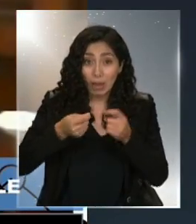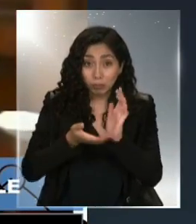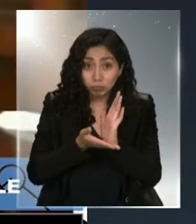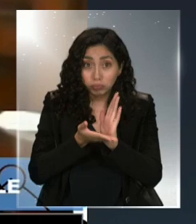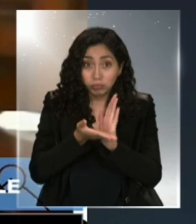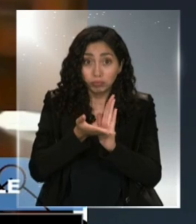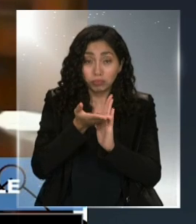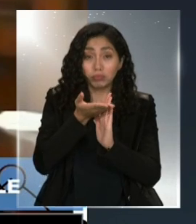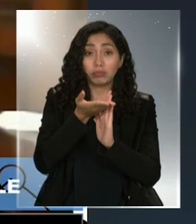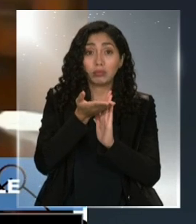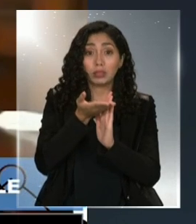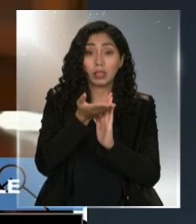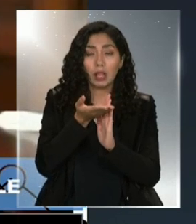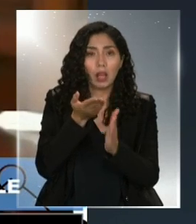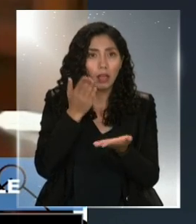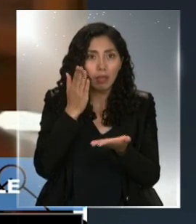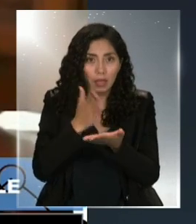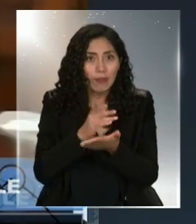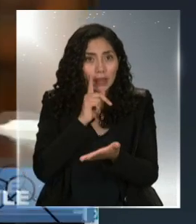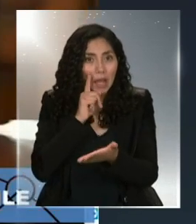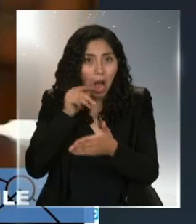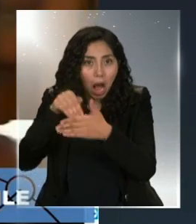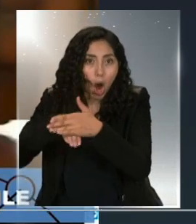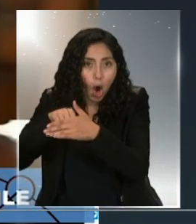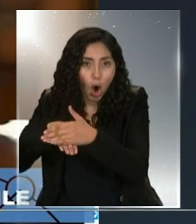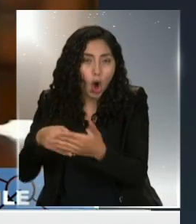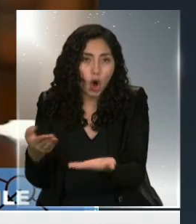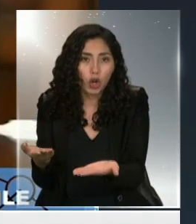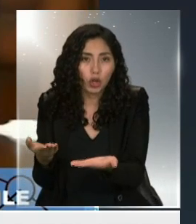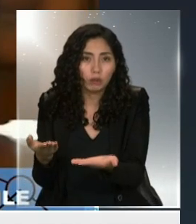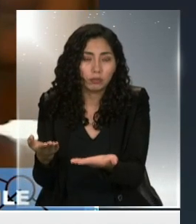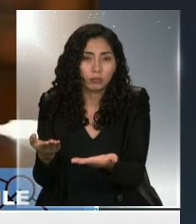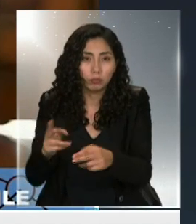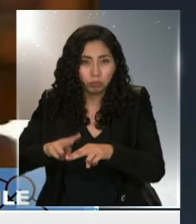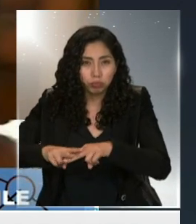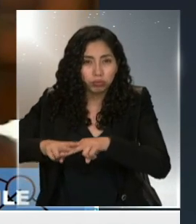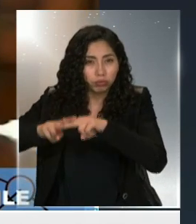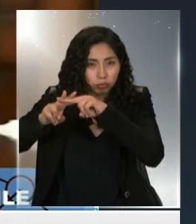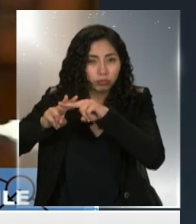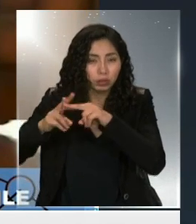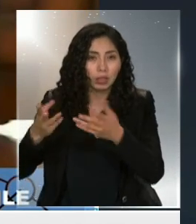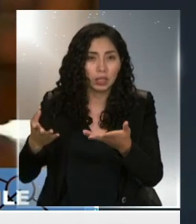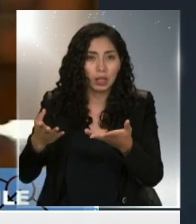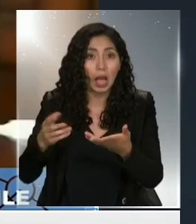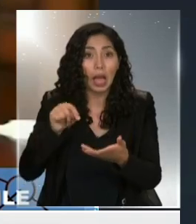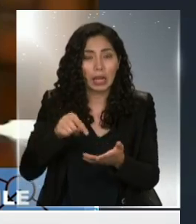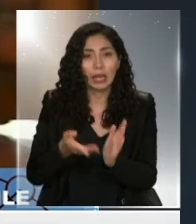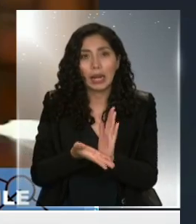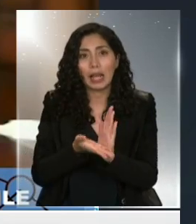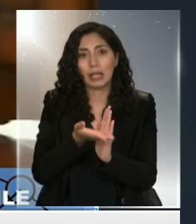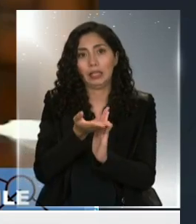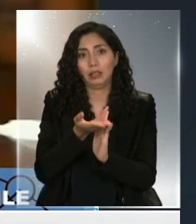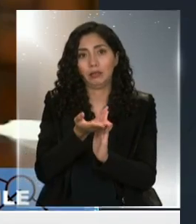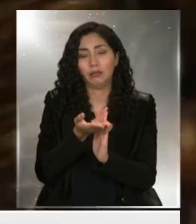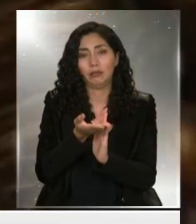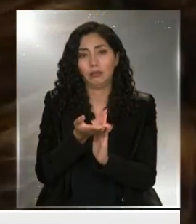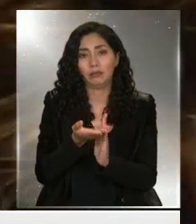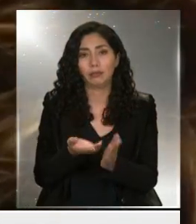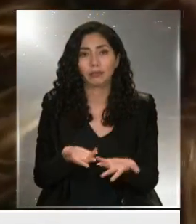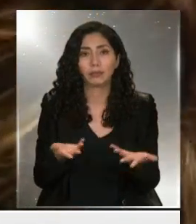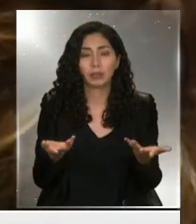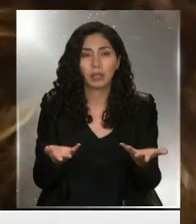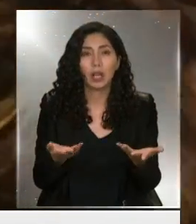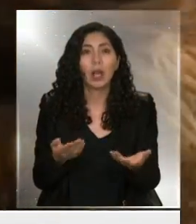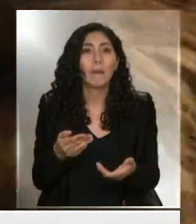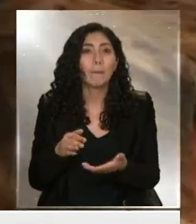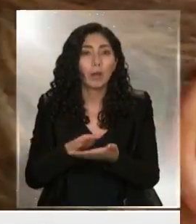del financiamiento externo tiene que tener ahorro doméstico. Para crecer hay que invertir, la inversión hay que financiarla. El que